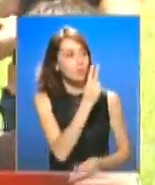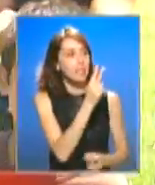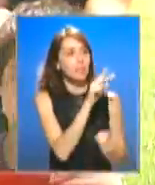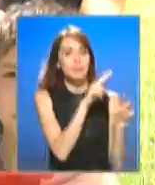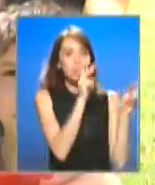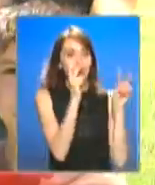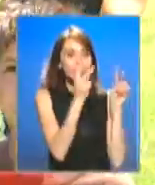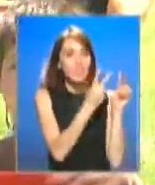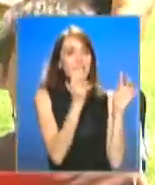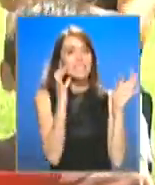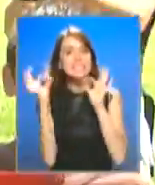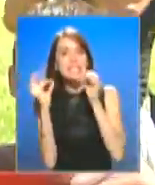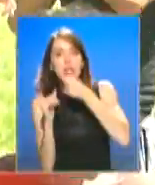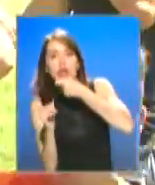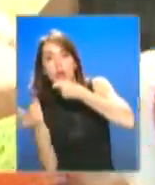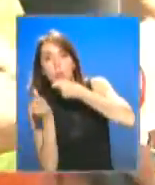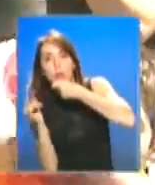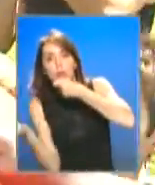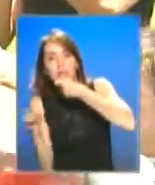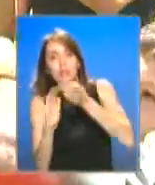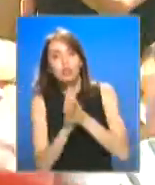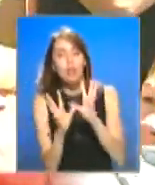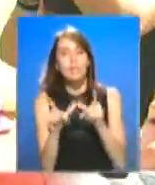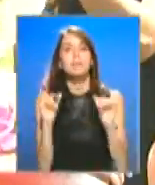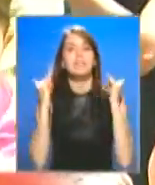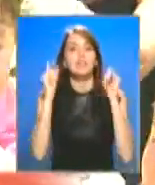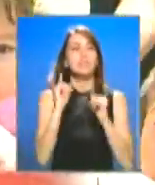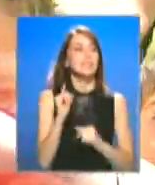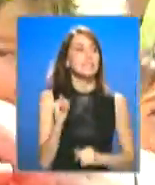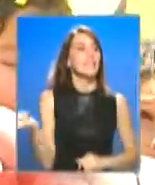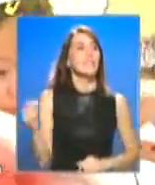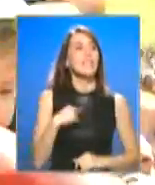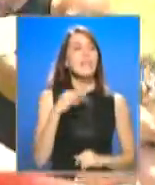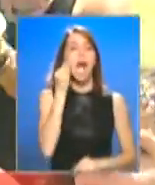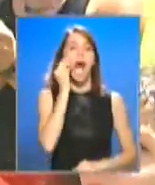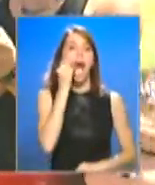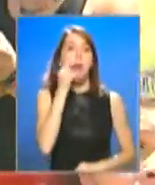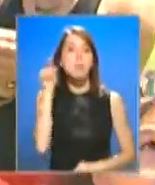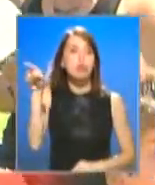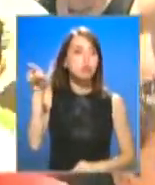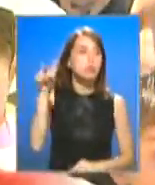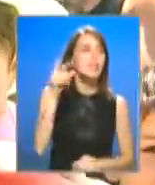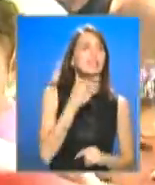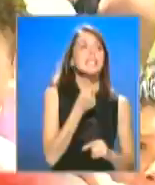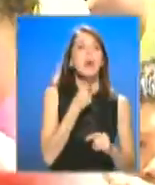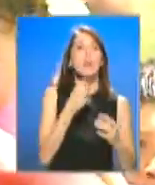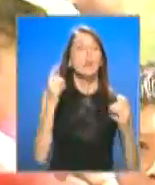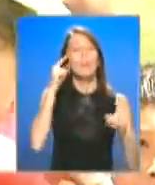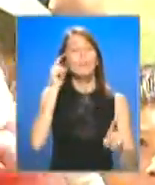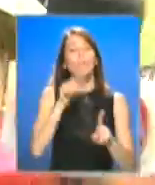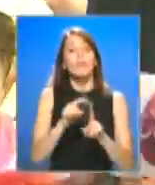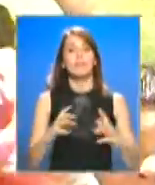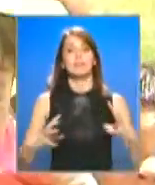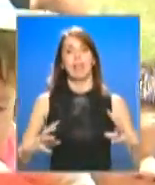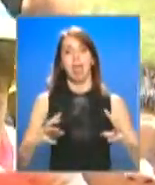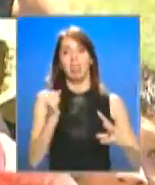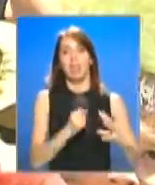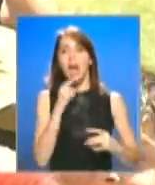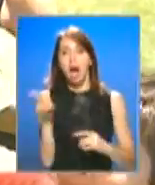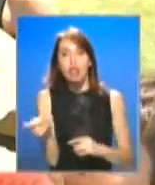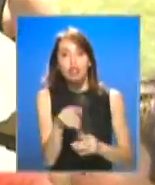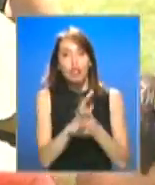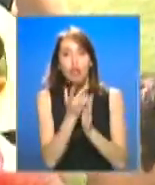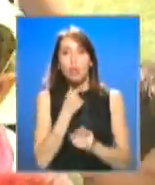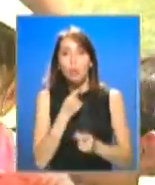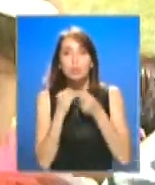gente. Señora, cuénteme, ¿usted viene con toda la familia para disfrutar? Sí, sí, sí. Venimos con mi abuelito ahí. ¿Con su abuelito? Le encanta la sandía. Le encanta la sandía, sí, a todos ustedes.